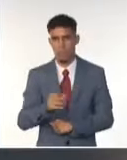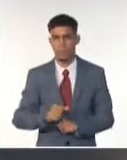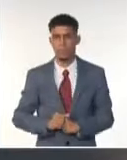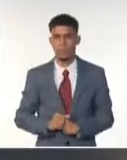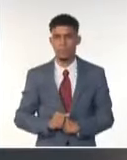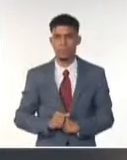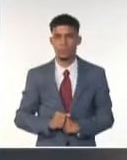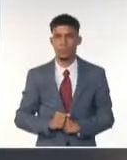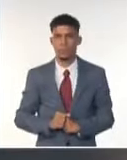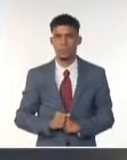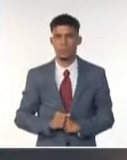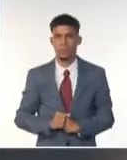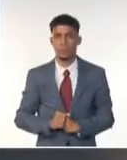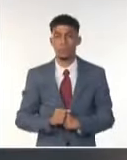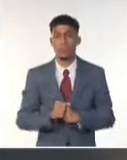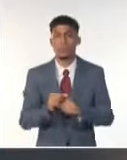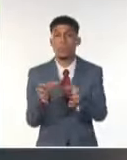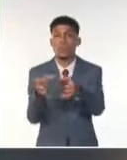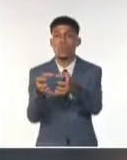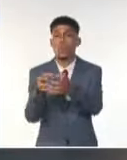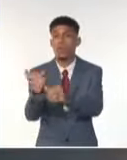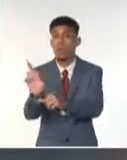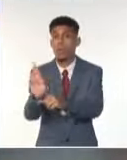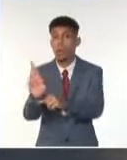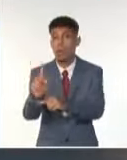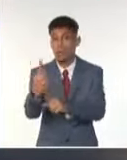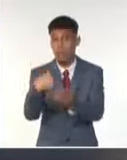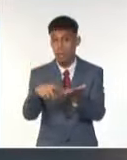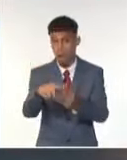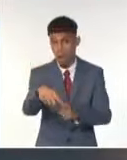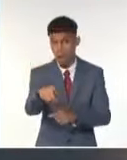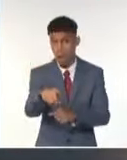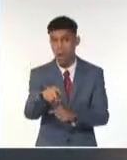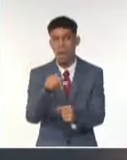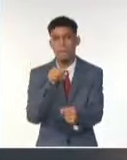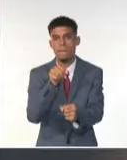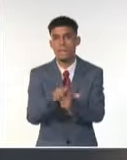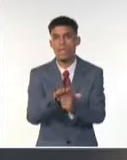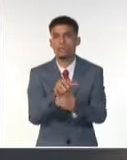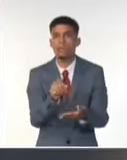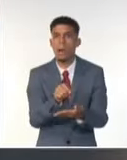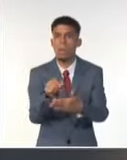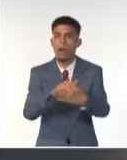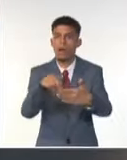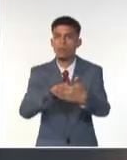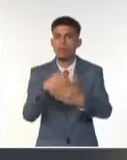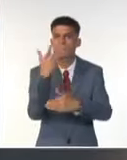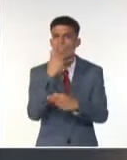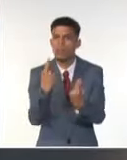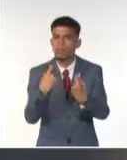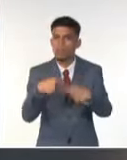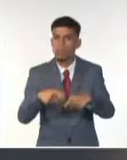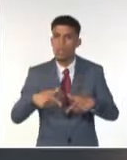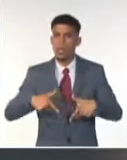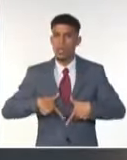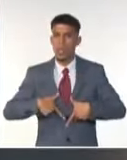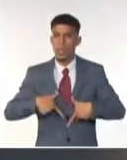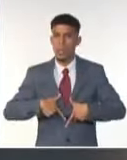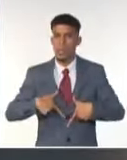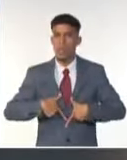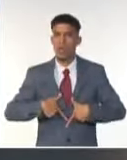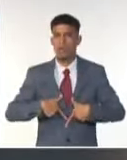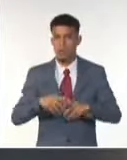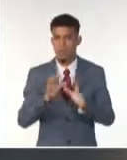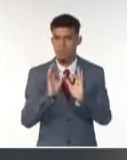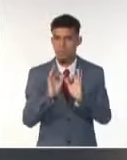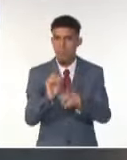Y a propósito, el Partido Republicano celebrará la semana próxima la Convención Nacional en la que decidirán de manera oficial el candidato